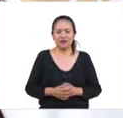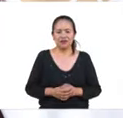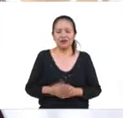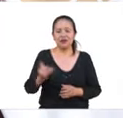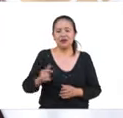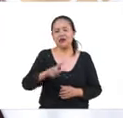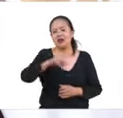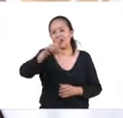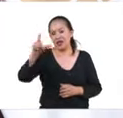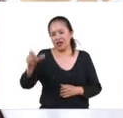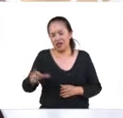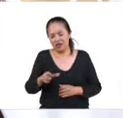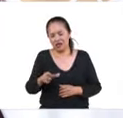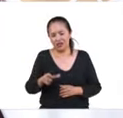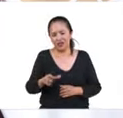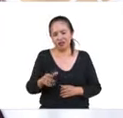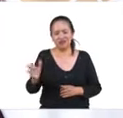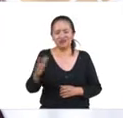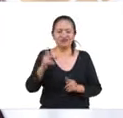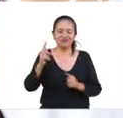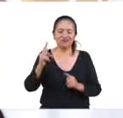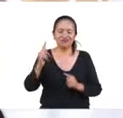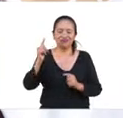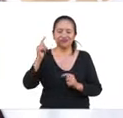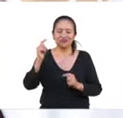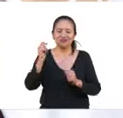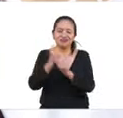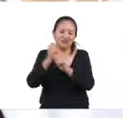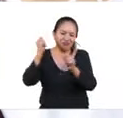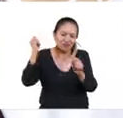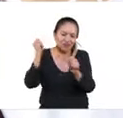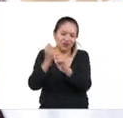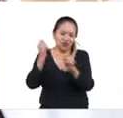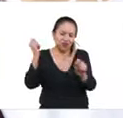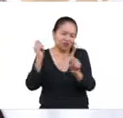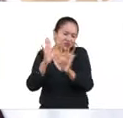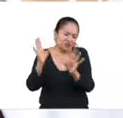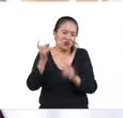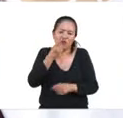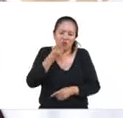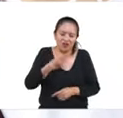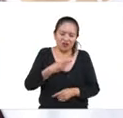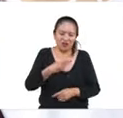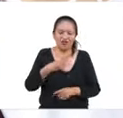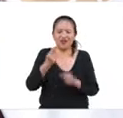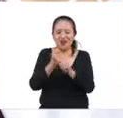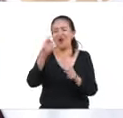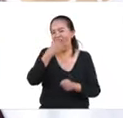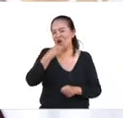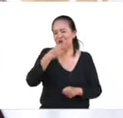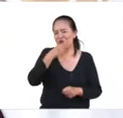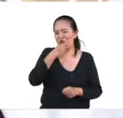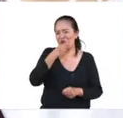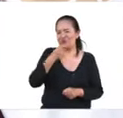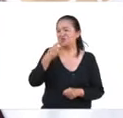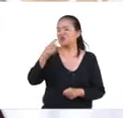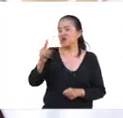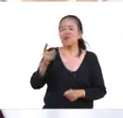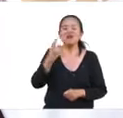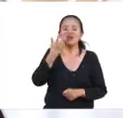lo del transporte, lo que me explica el secretario es que los que se están manifestando ahora es más por un